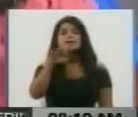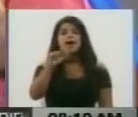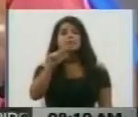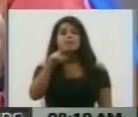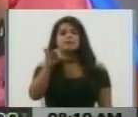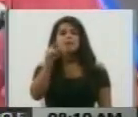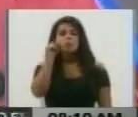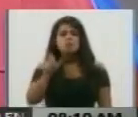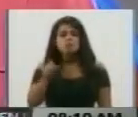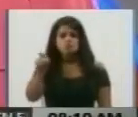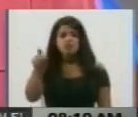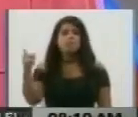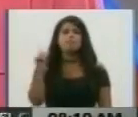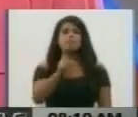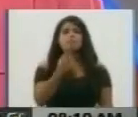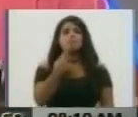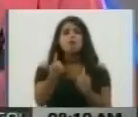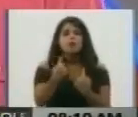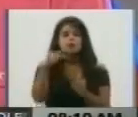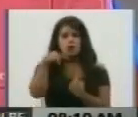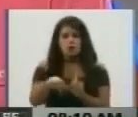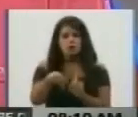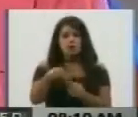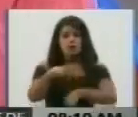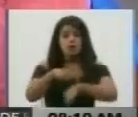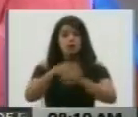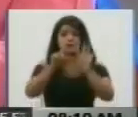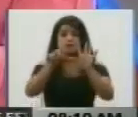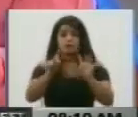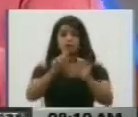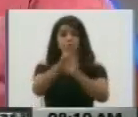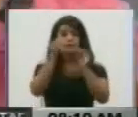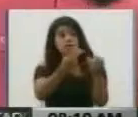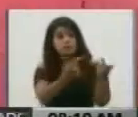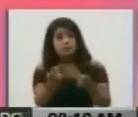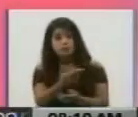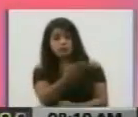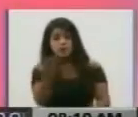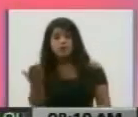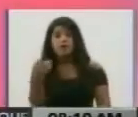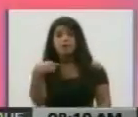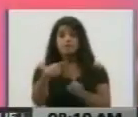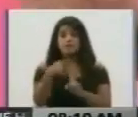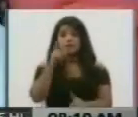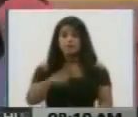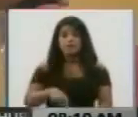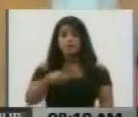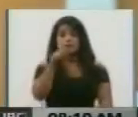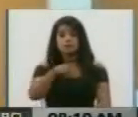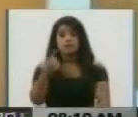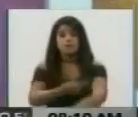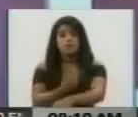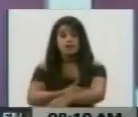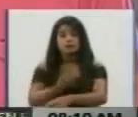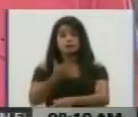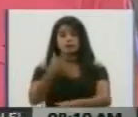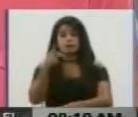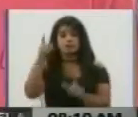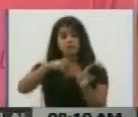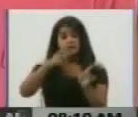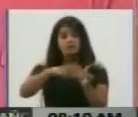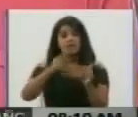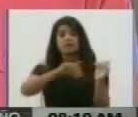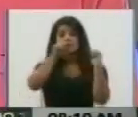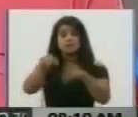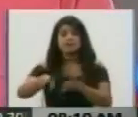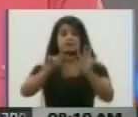ser la moderadora de la actividad de hoy a las 6 de la tarde, e invitarlos a ustedes y a todos mis hermanos aquí de Venezolana de Televisión, ustedes, amigas, amigos que nos sintonizan, 6 de la